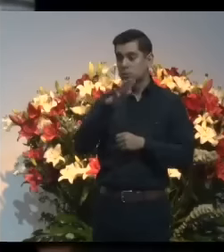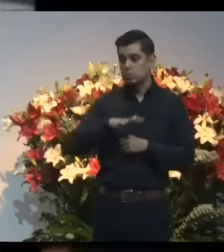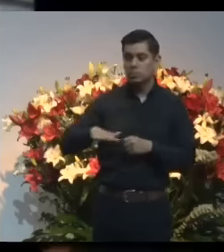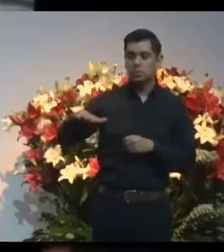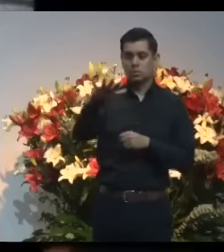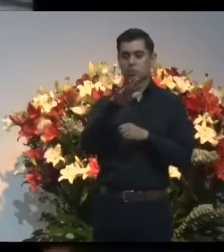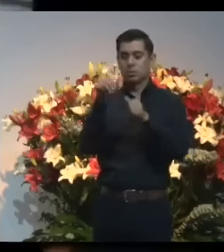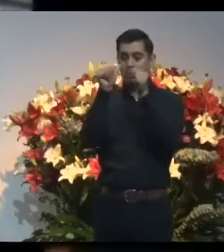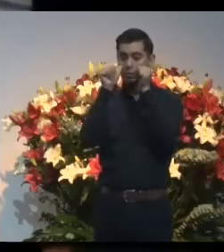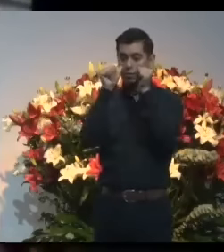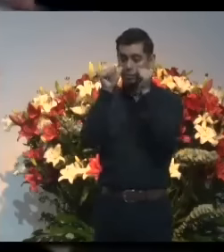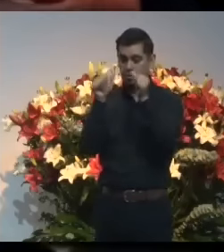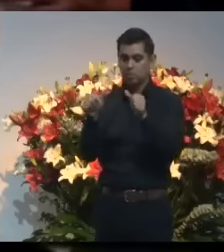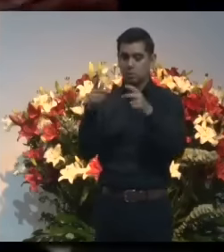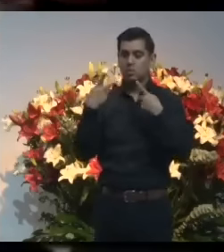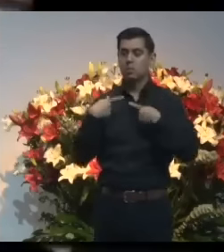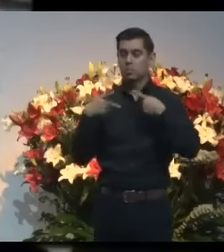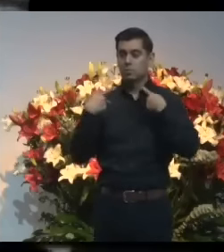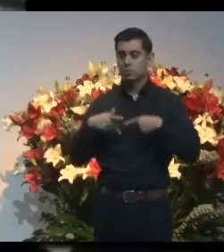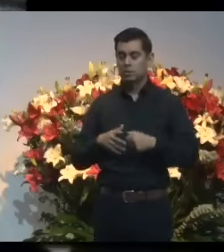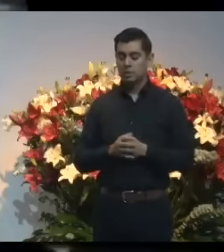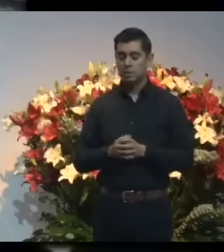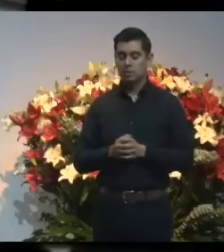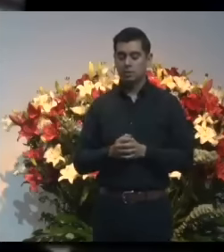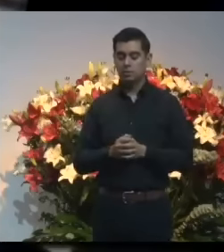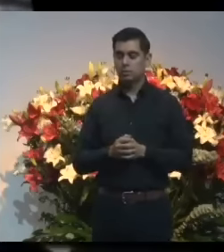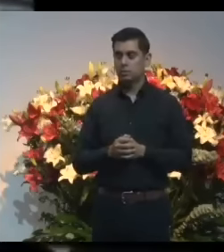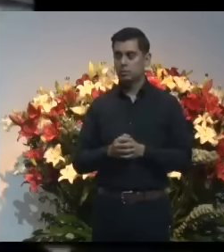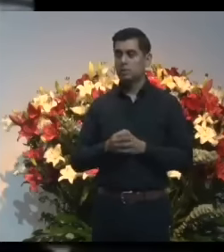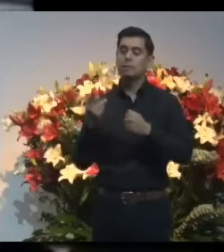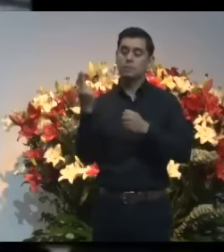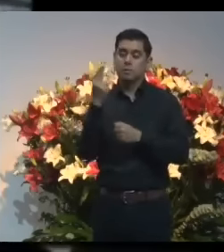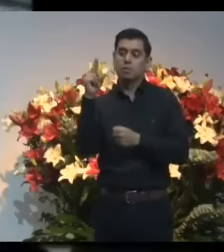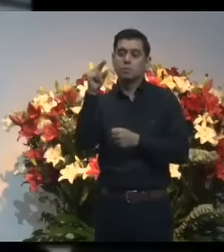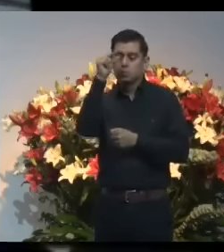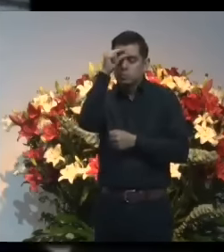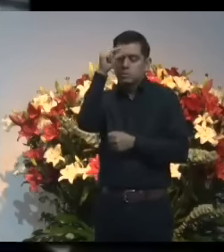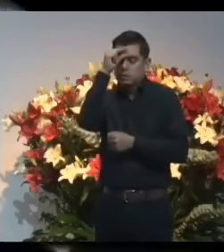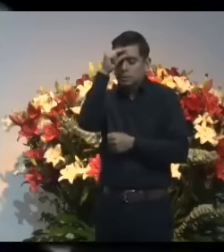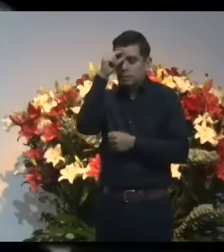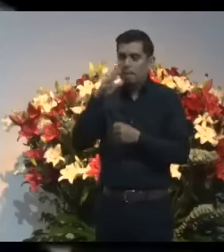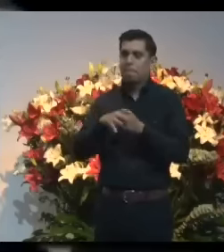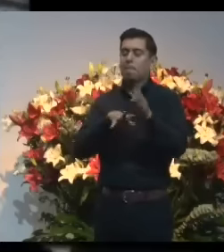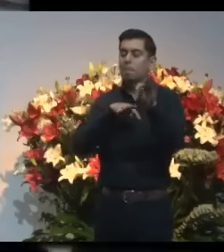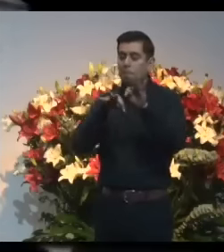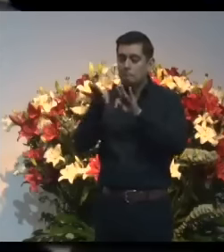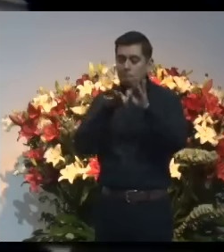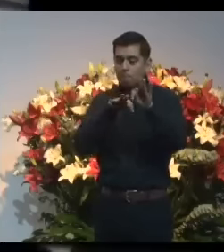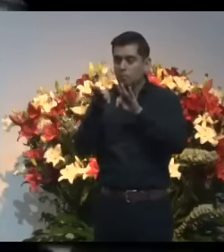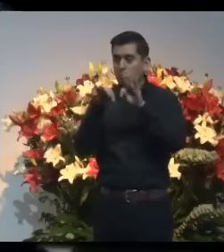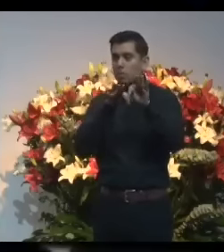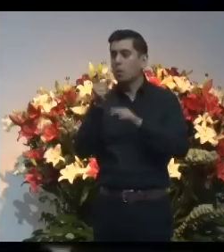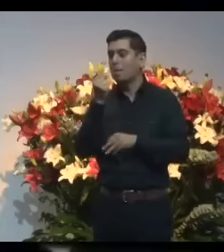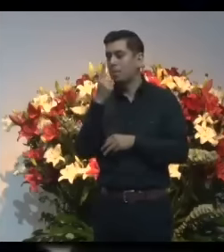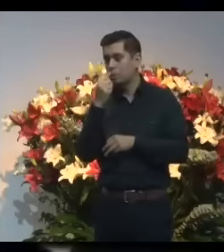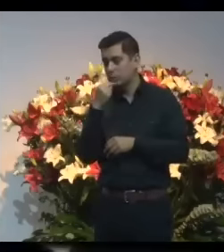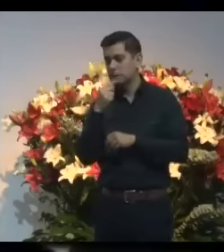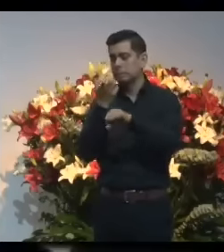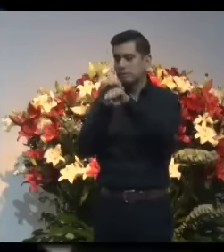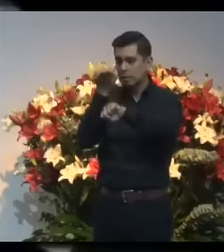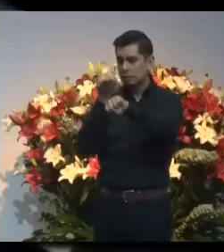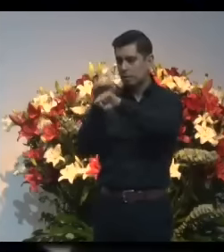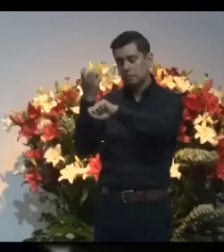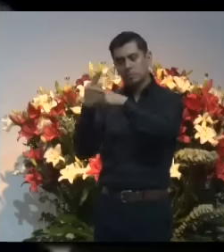atenderlos a las personas. Entonces, con inteligencia, con trabajo con las policías estatales y